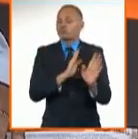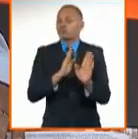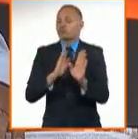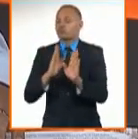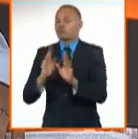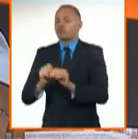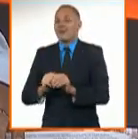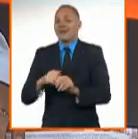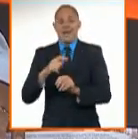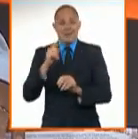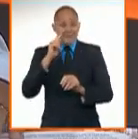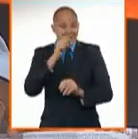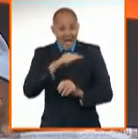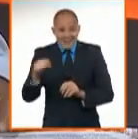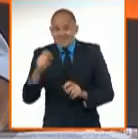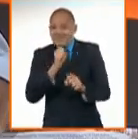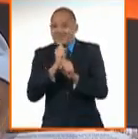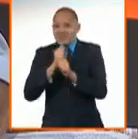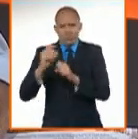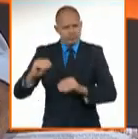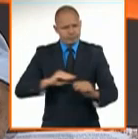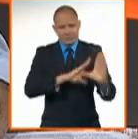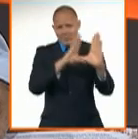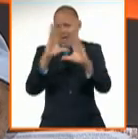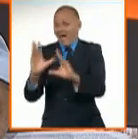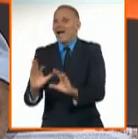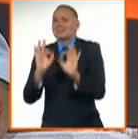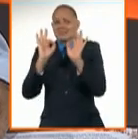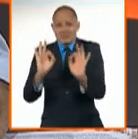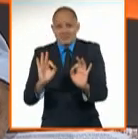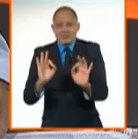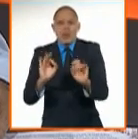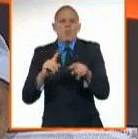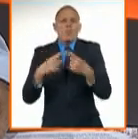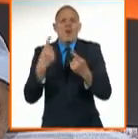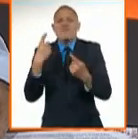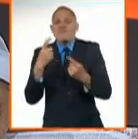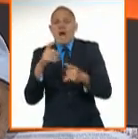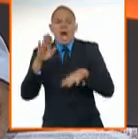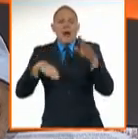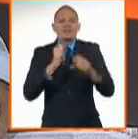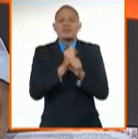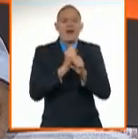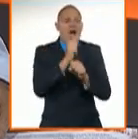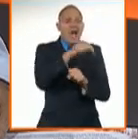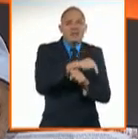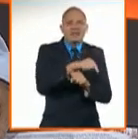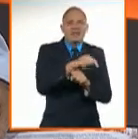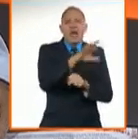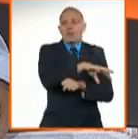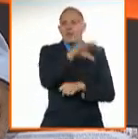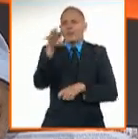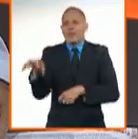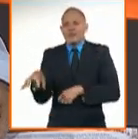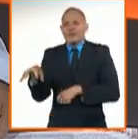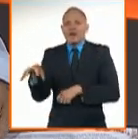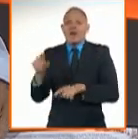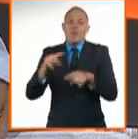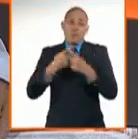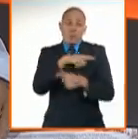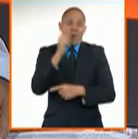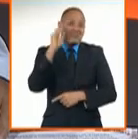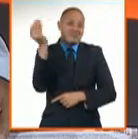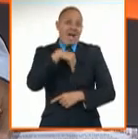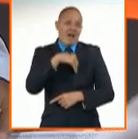trabaja las 24 horas porque se requiere muchas veces mover el personal oportunamente hacia otros lugares por tanto prácticamente el